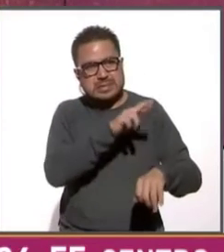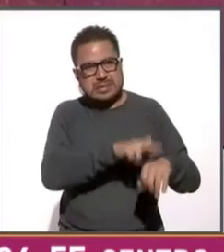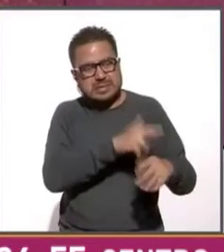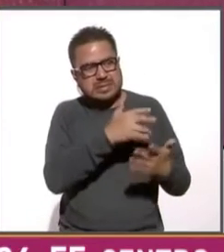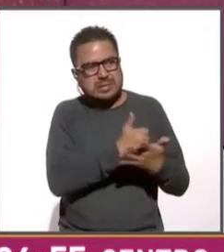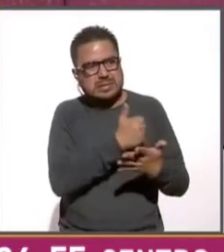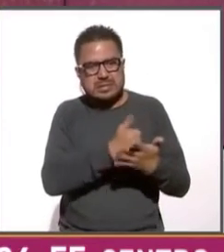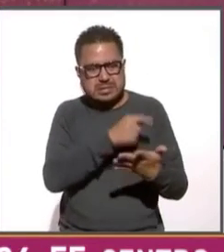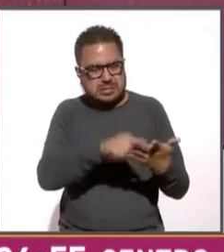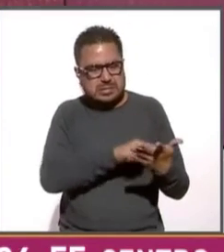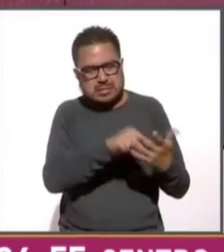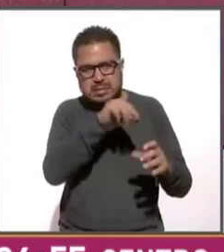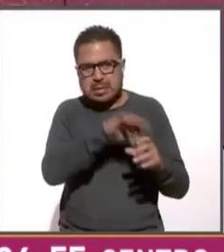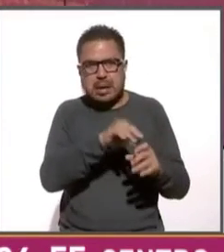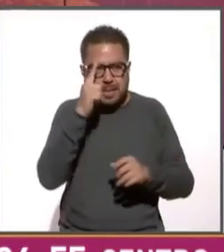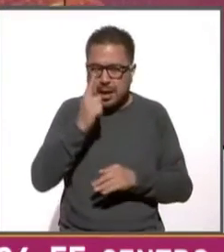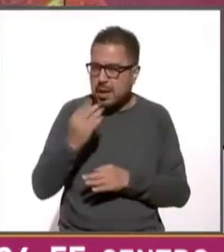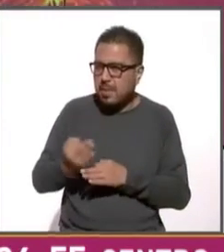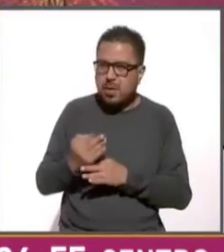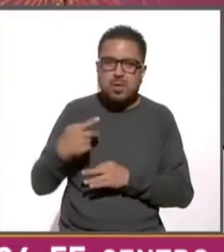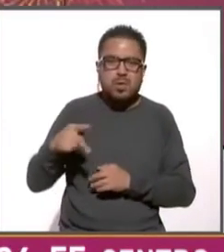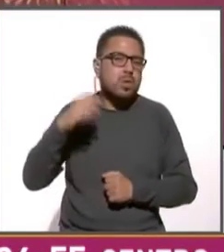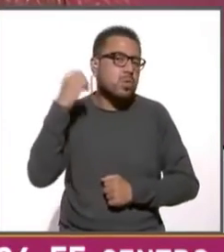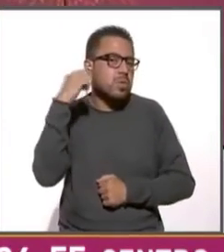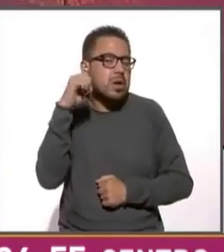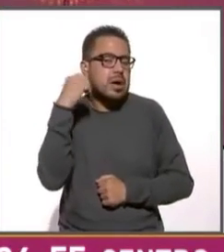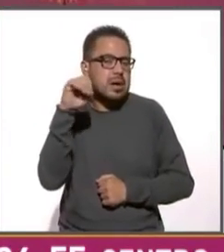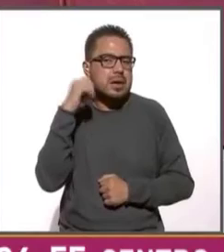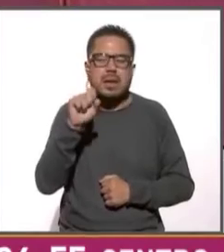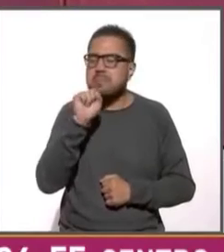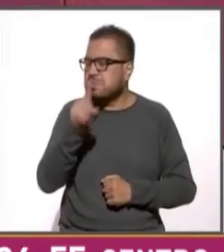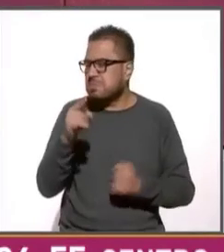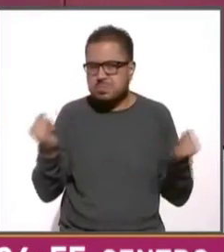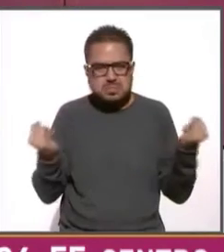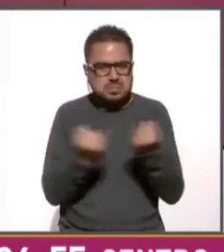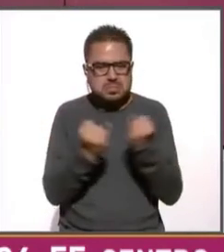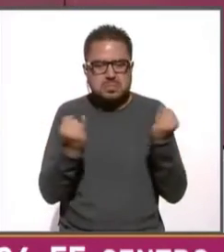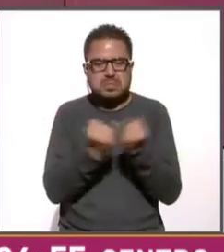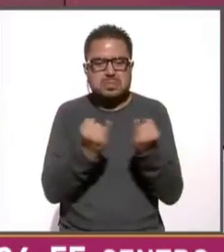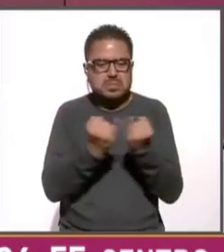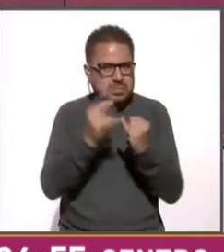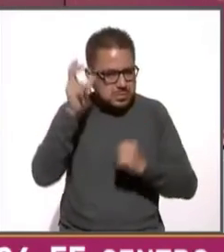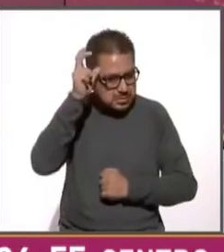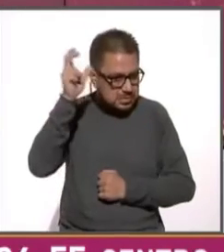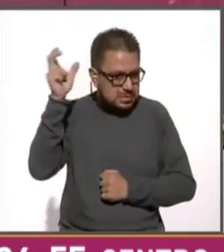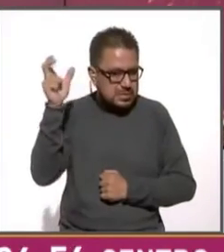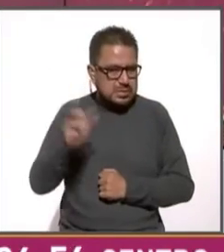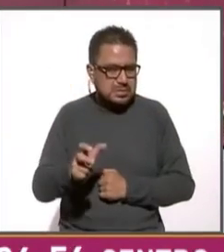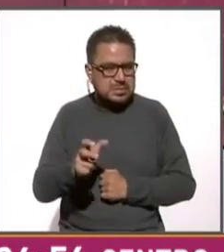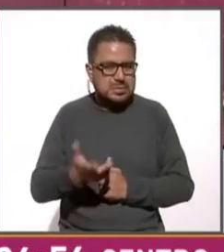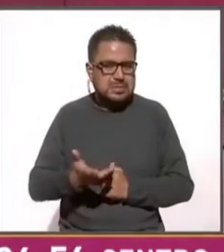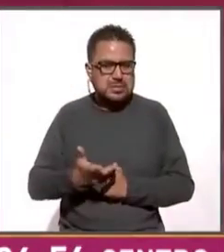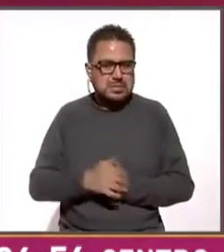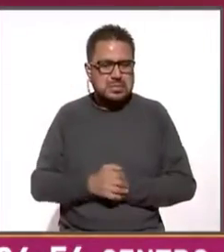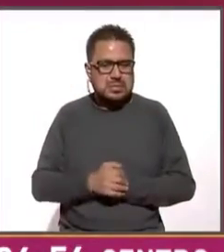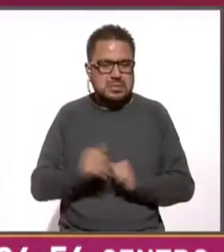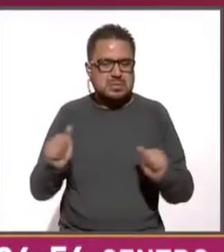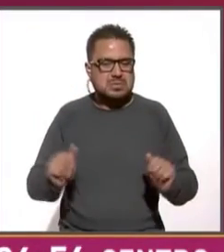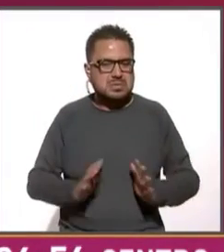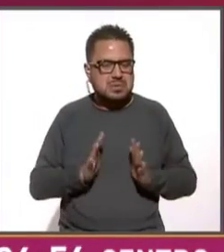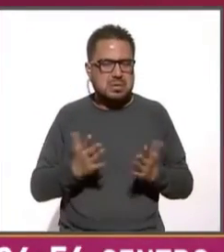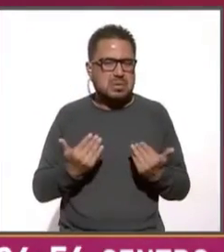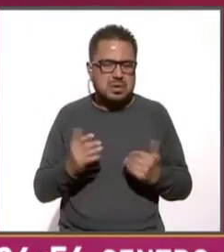la elección más votada para Morena. Oaxaca, de la misma manera que Hidalgo, cero